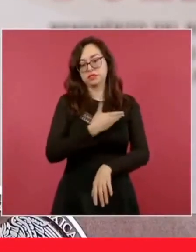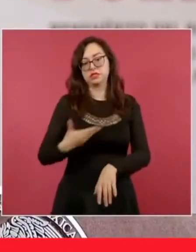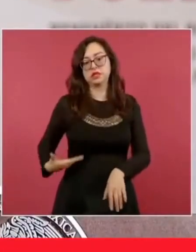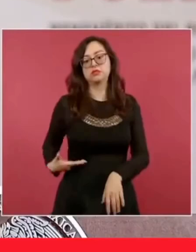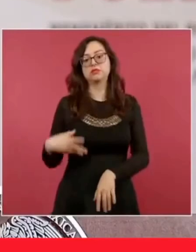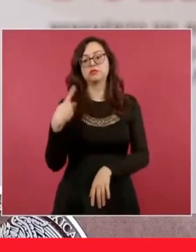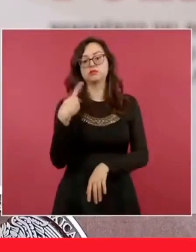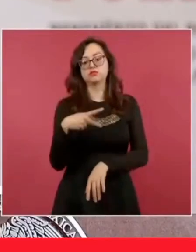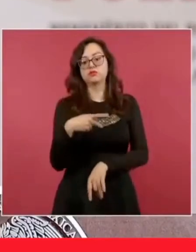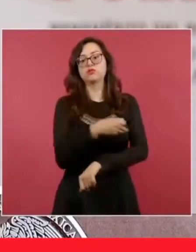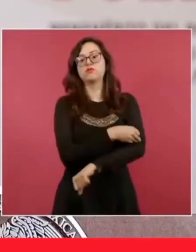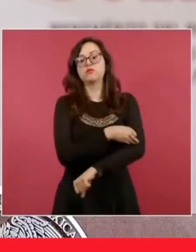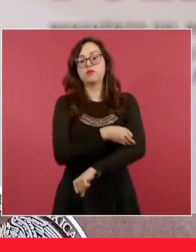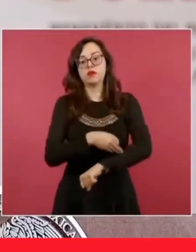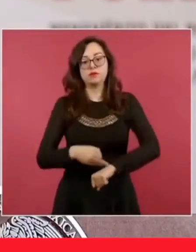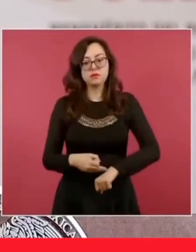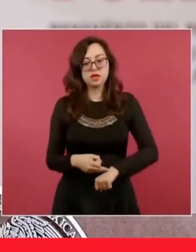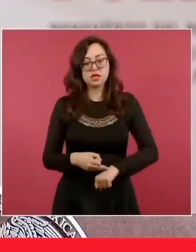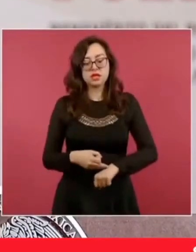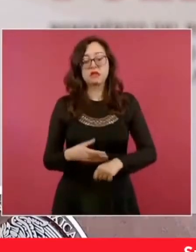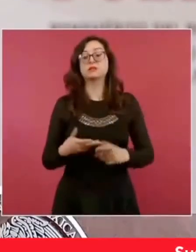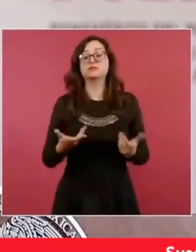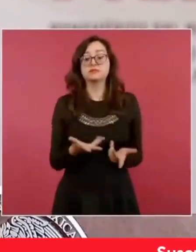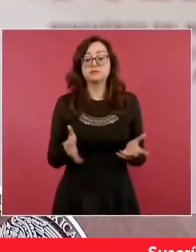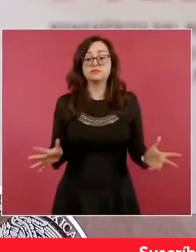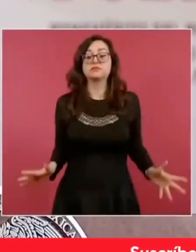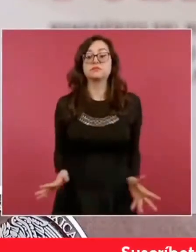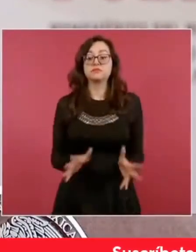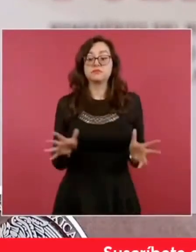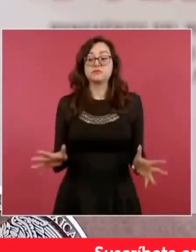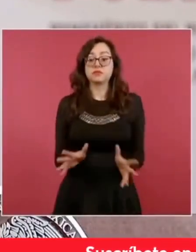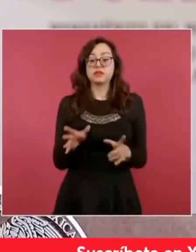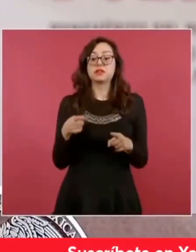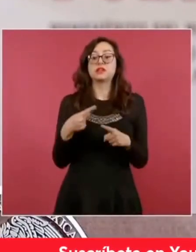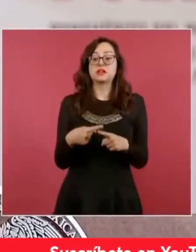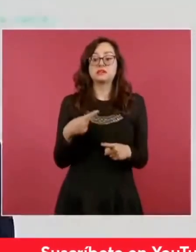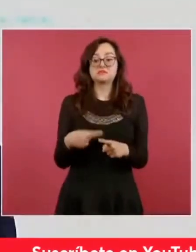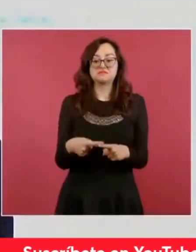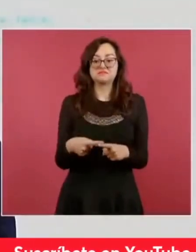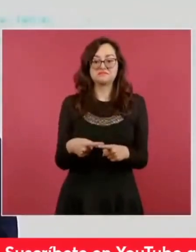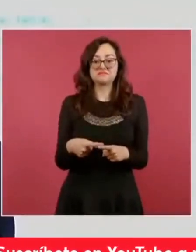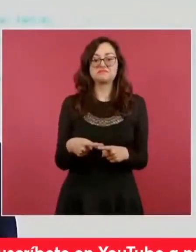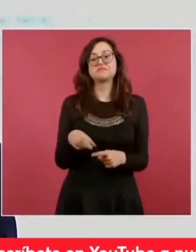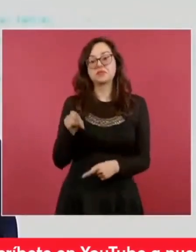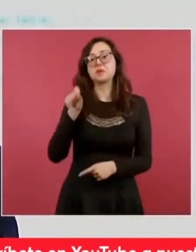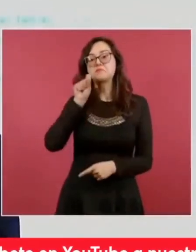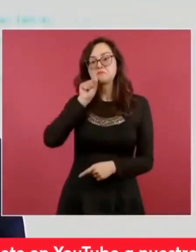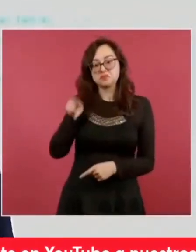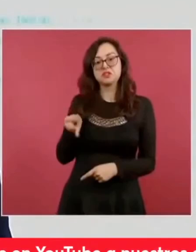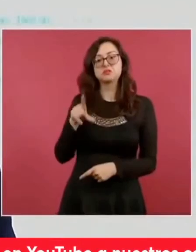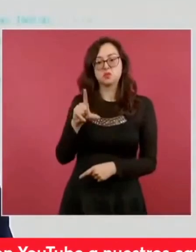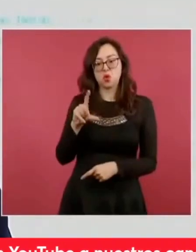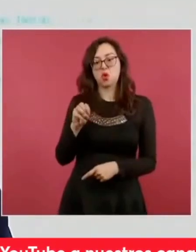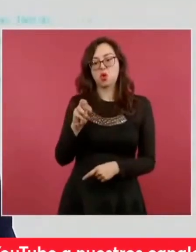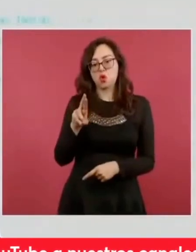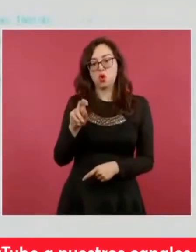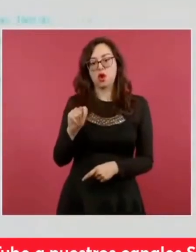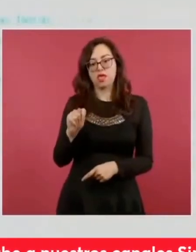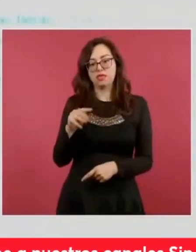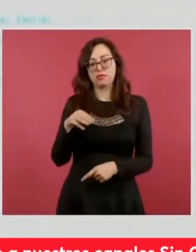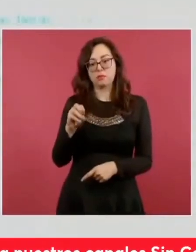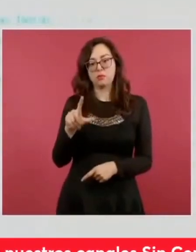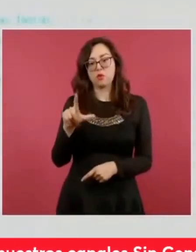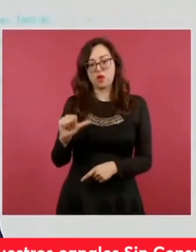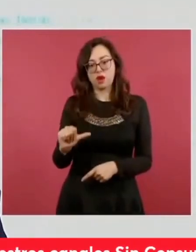conversación es impulsada por él mismo, por la cuenta de Carlos Loret de Mola.